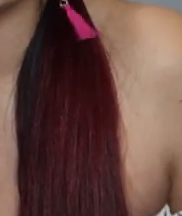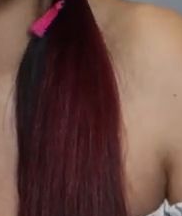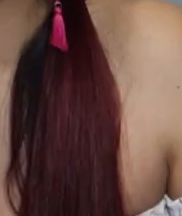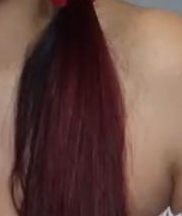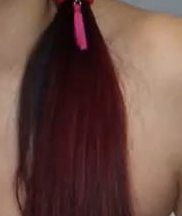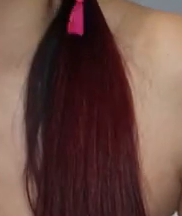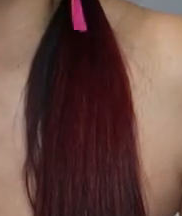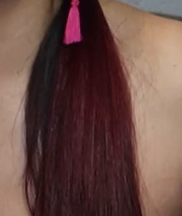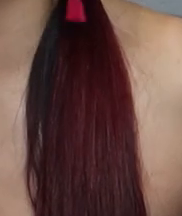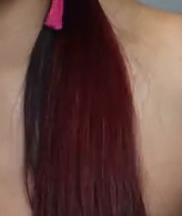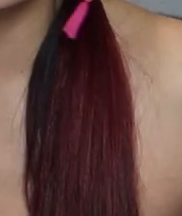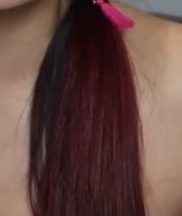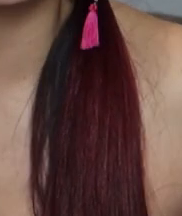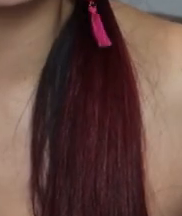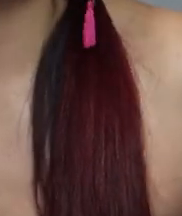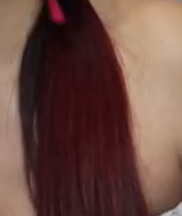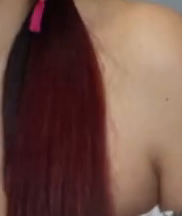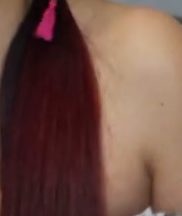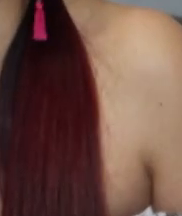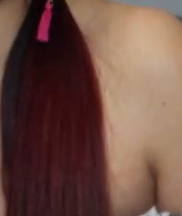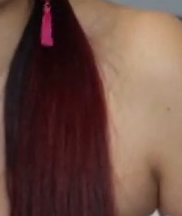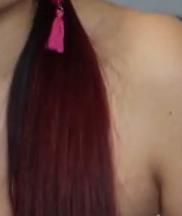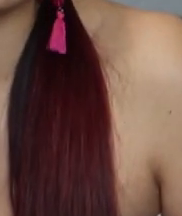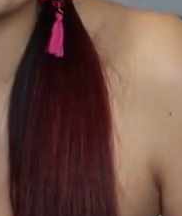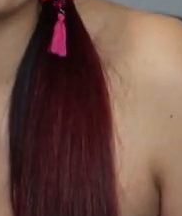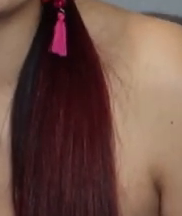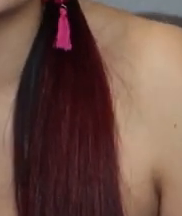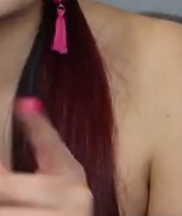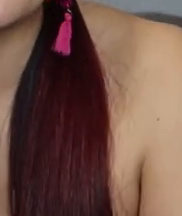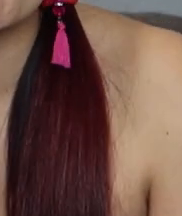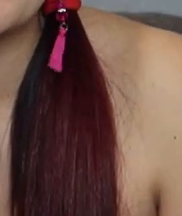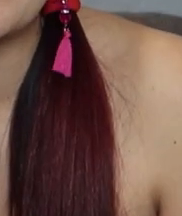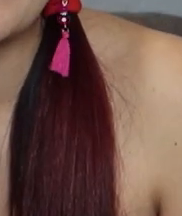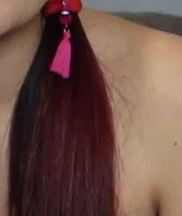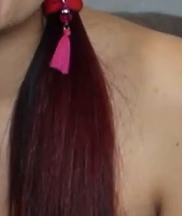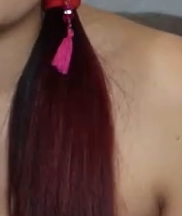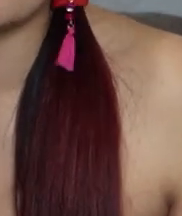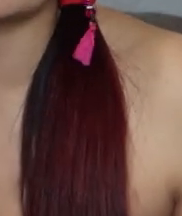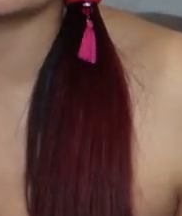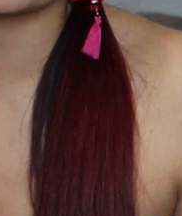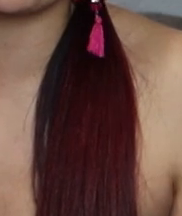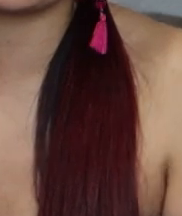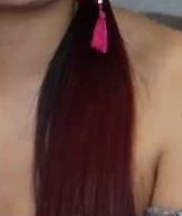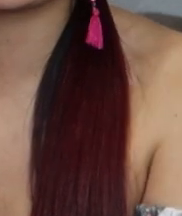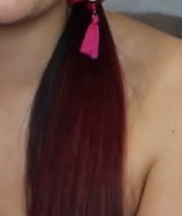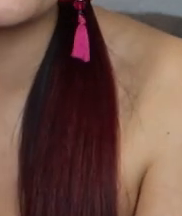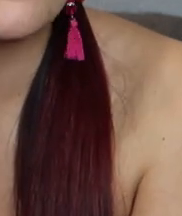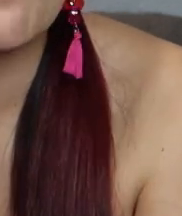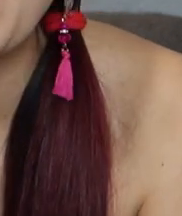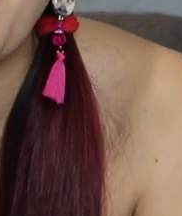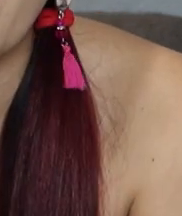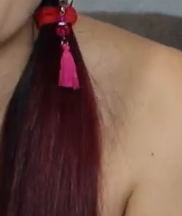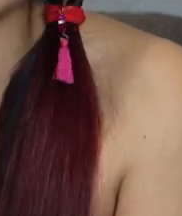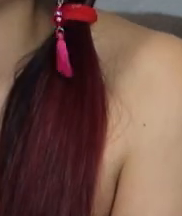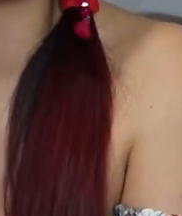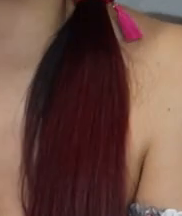que ustedes me hacen, aquí estoy con esta recomendación que ustedes me hicieron de una de las mañaneras del presidente Andrés Manuel López Obrador. Y es que